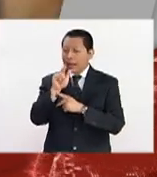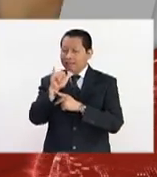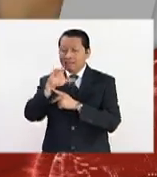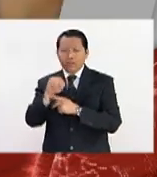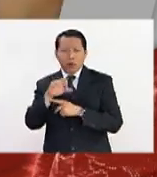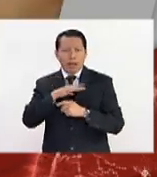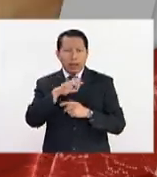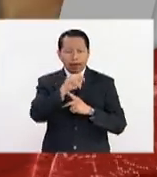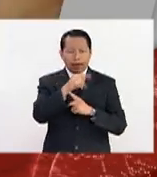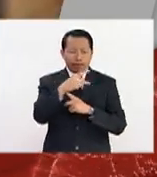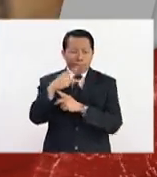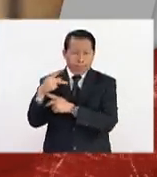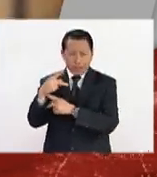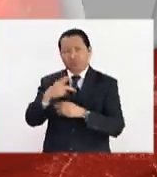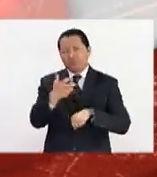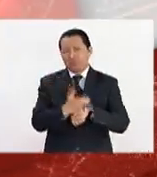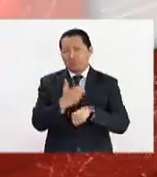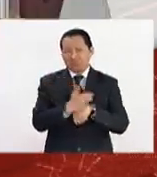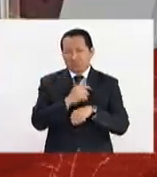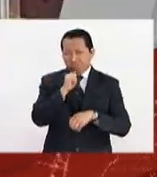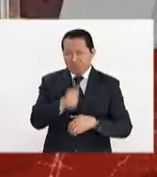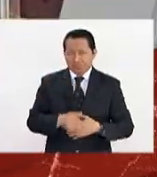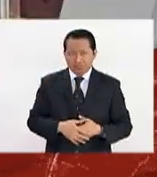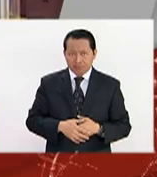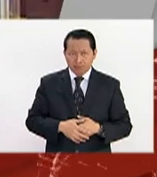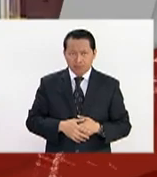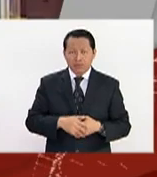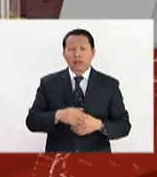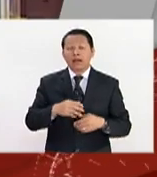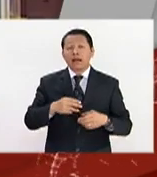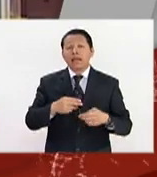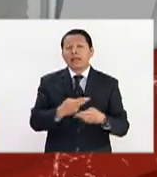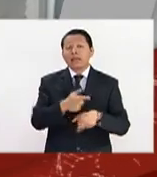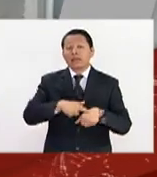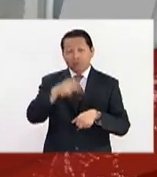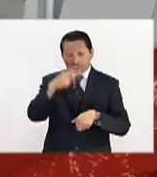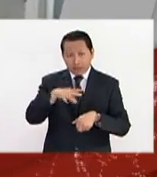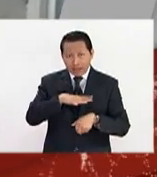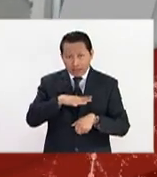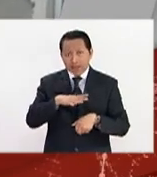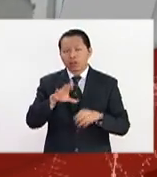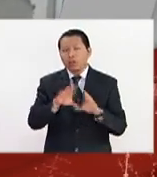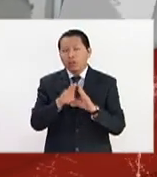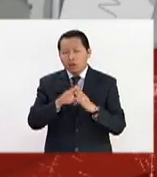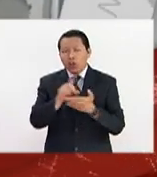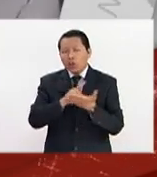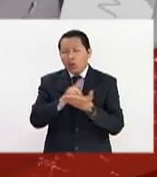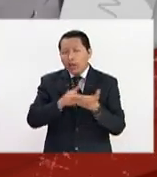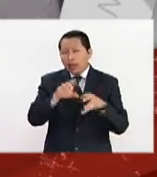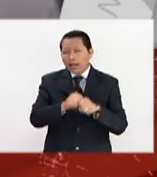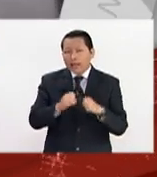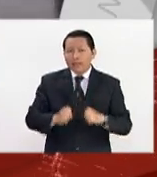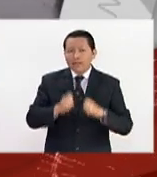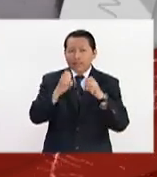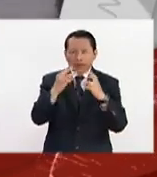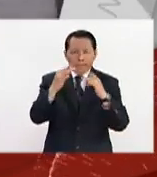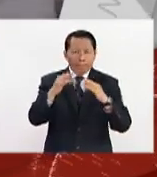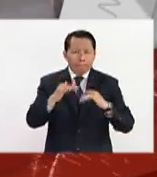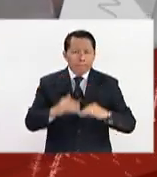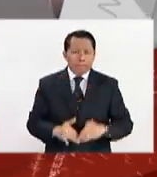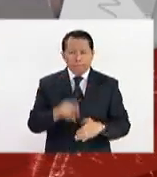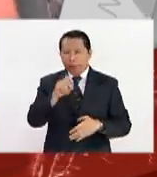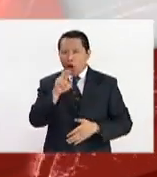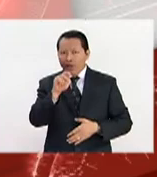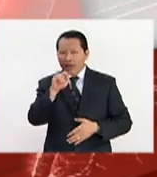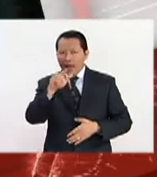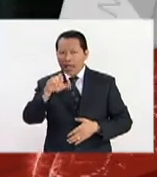el TPP sin Estados Unidos. En la Ciudad de México detuvieron a 2 responsables de obra de un edificio colapsado en la colonia